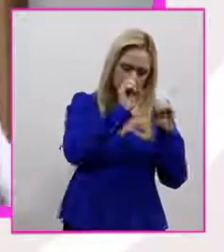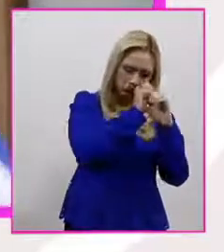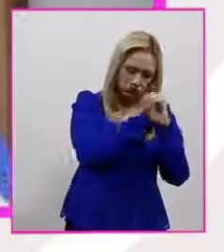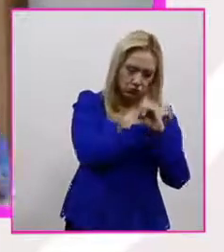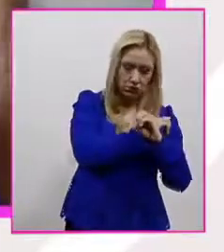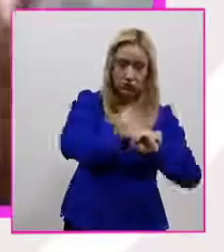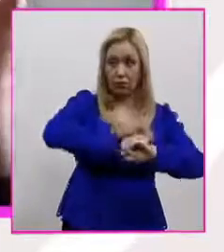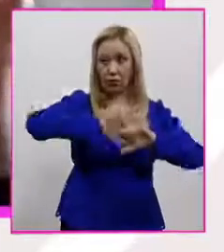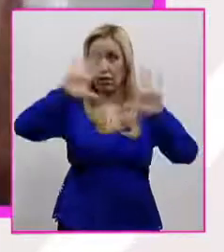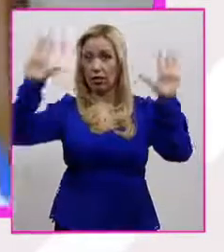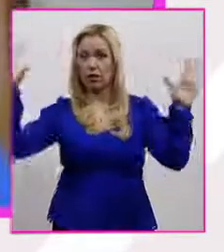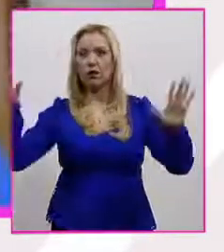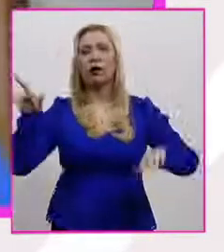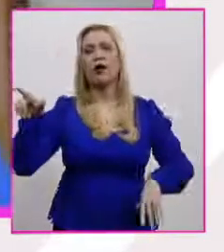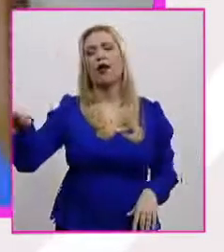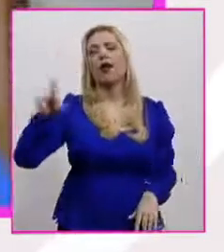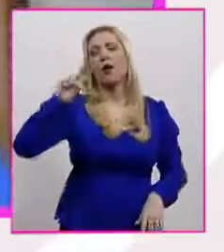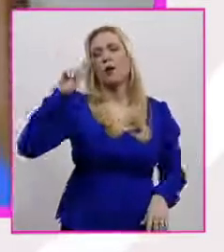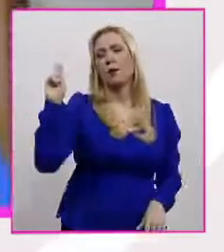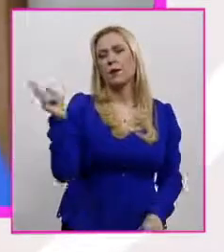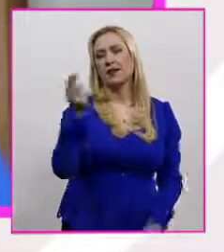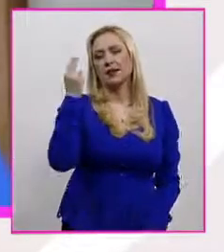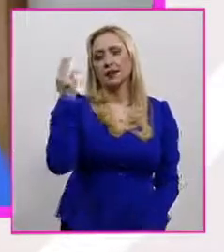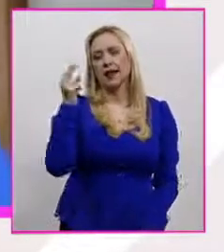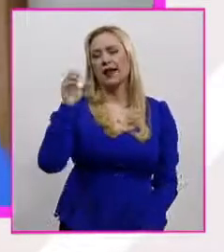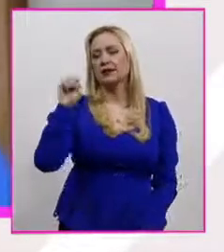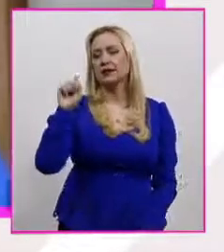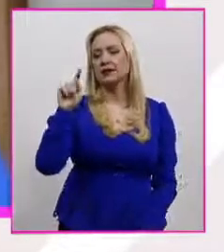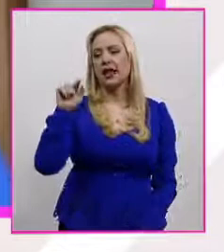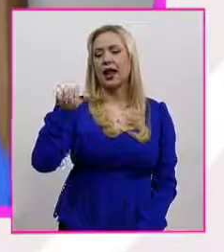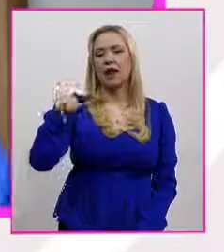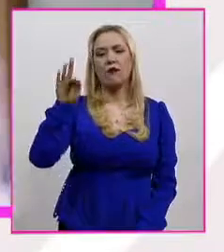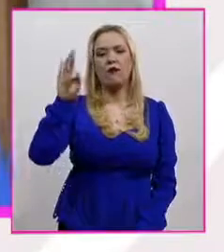por Edward Telles en la Universidad de Stanford, que hizo